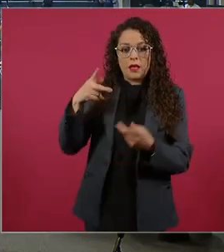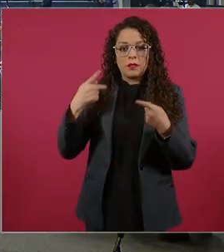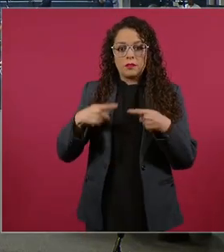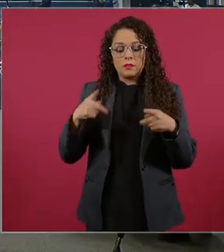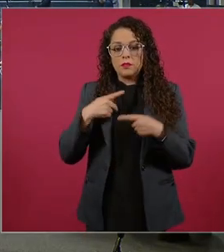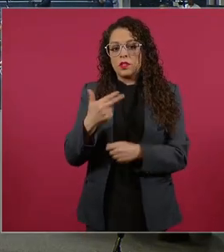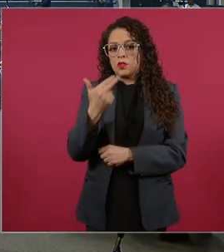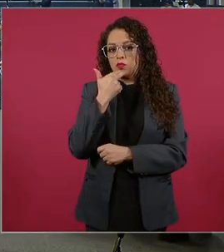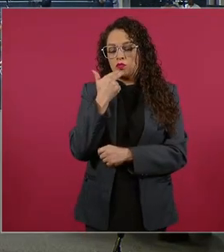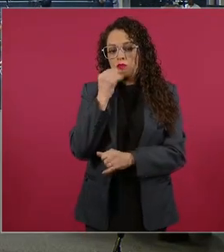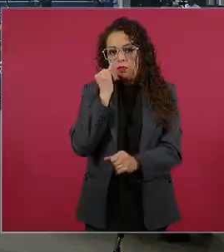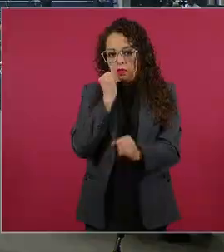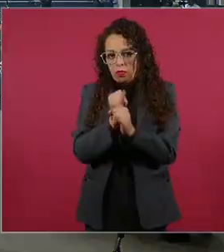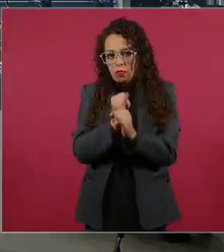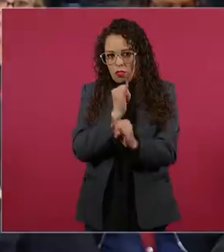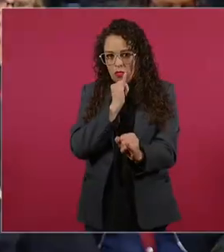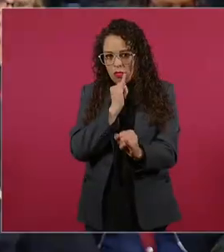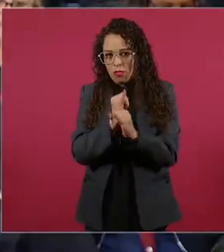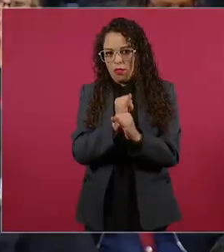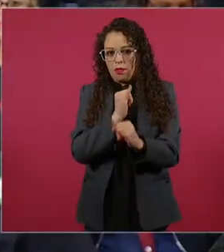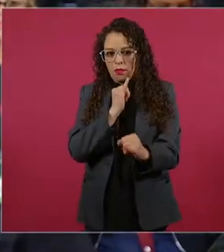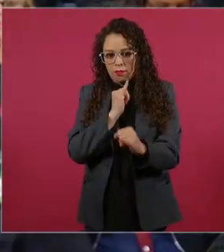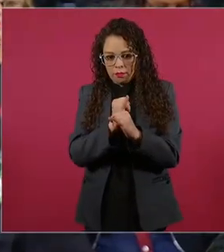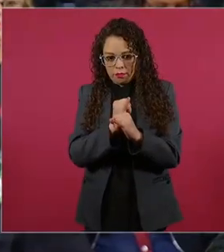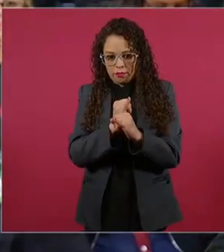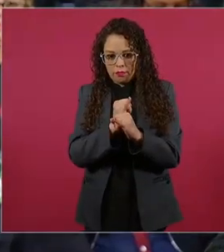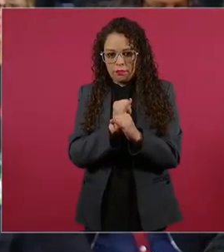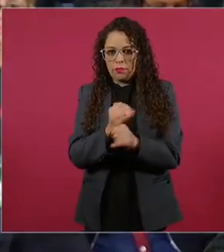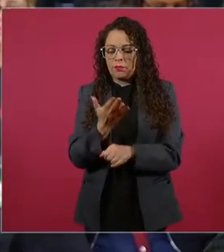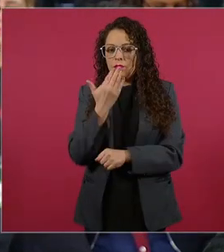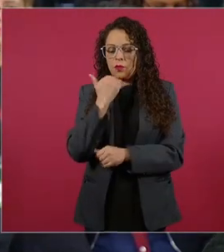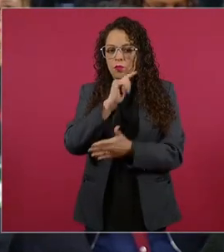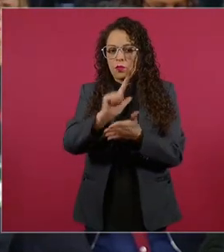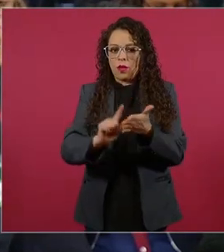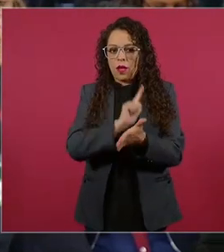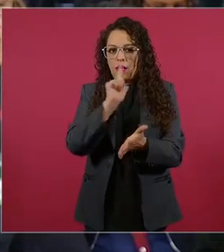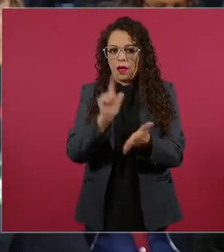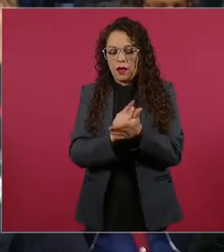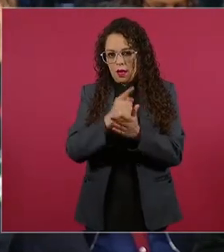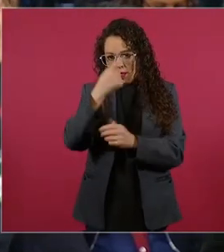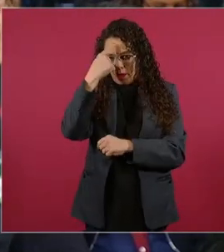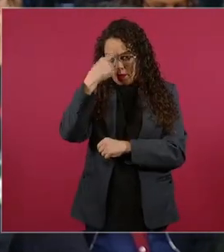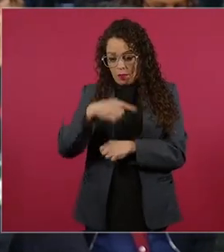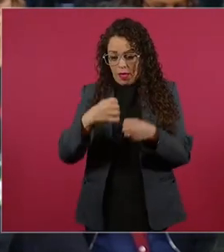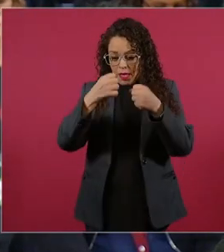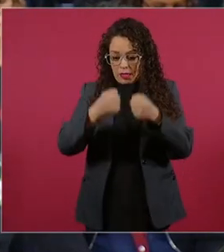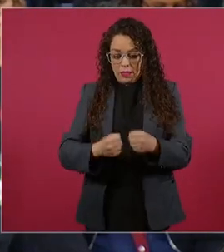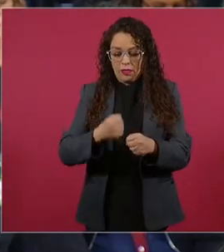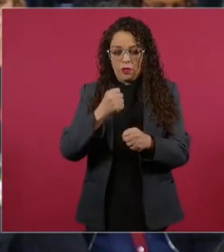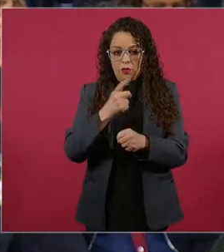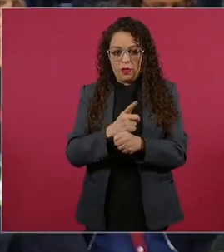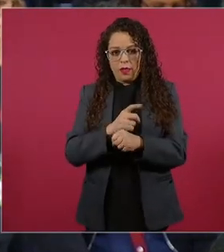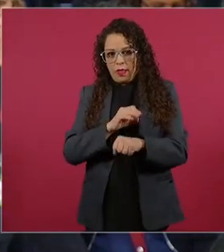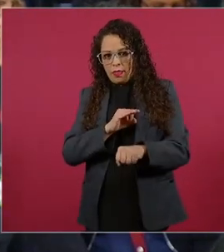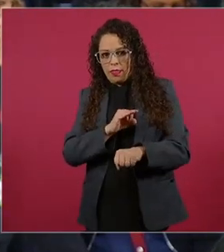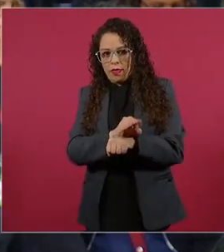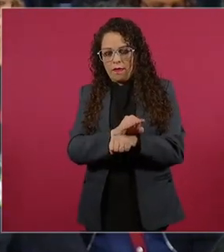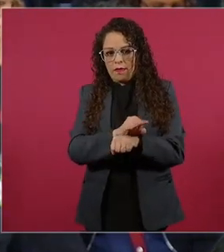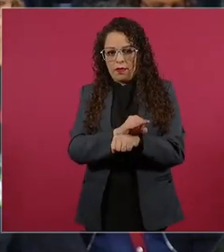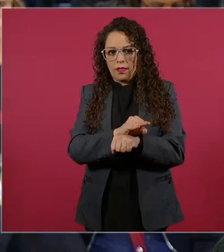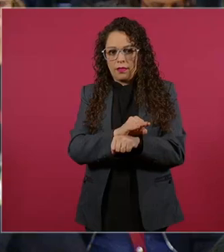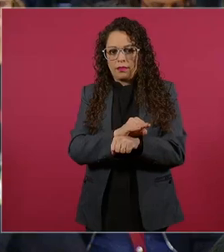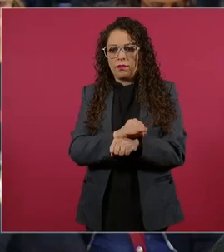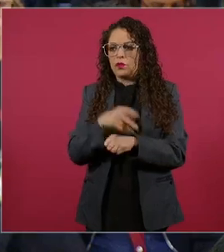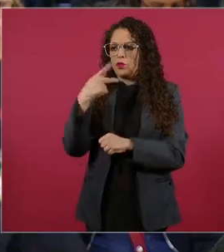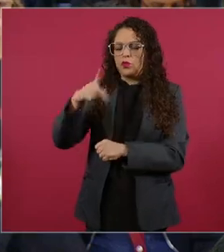cultura de seguridad y legislación rezagada, ¿hay algún plan o programa dentro de su